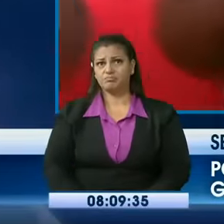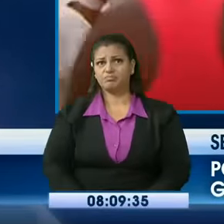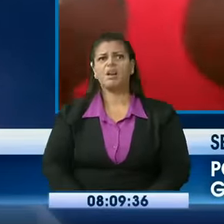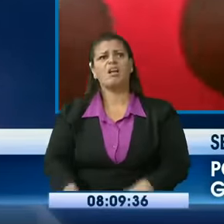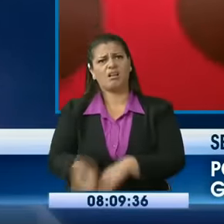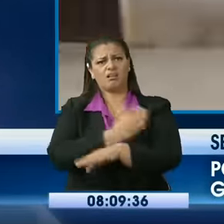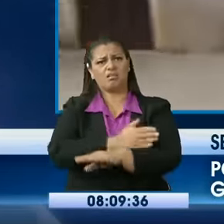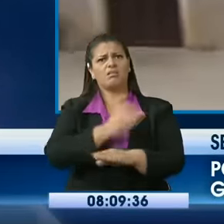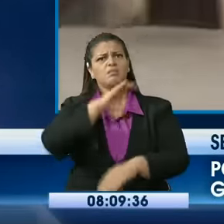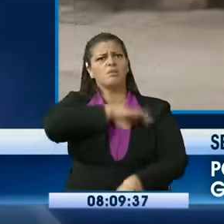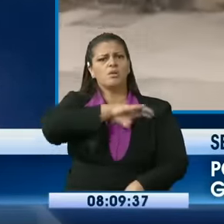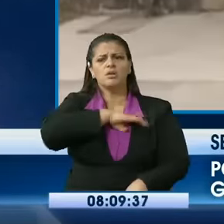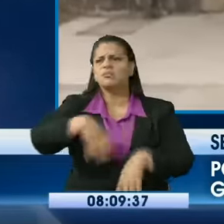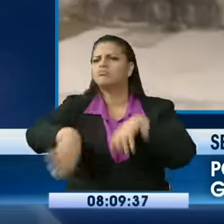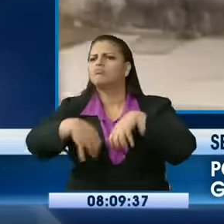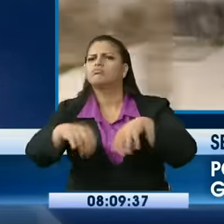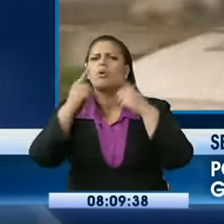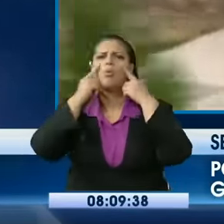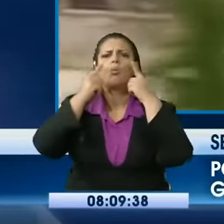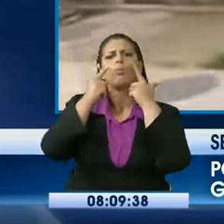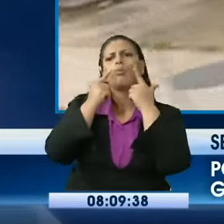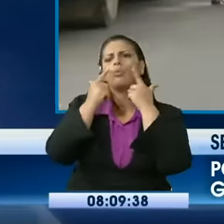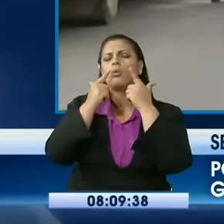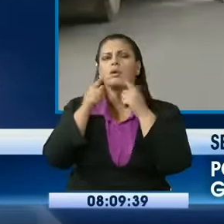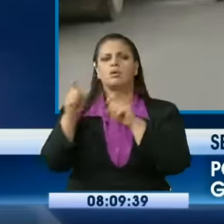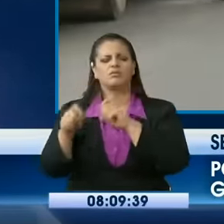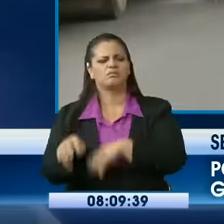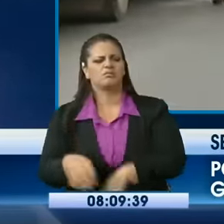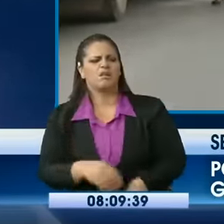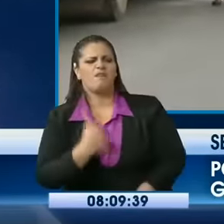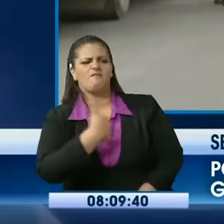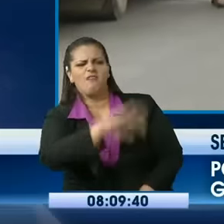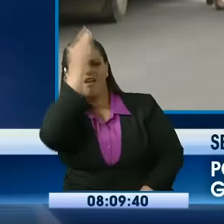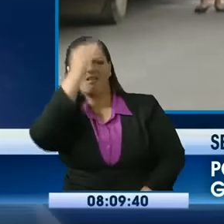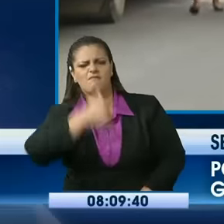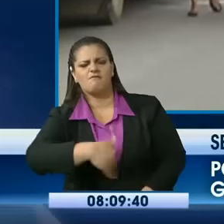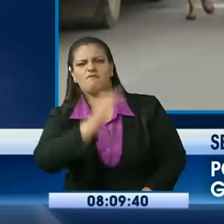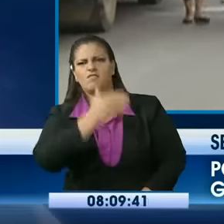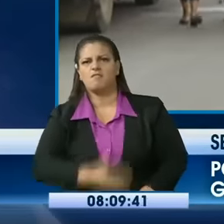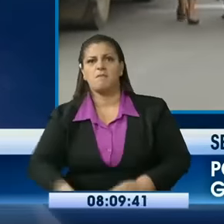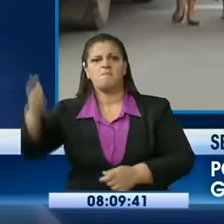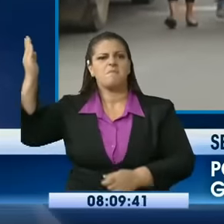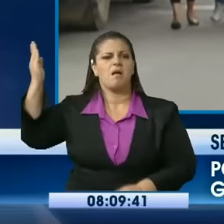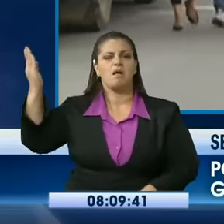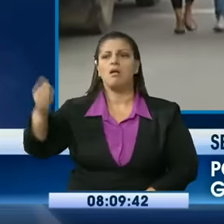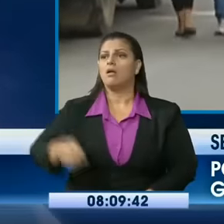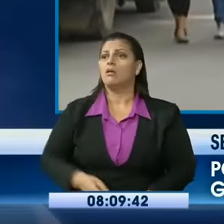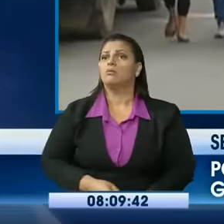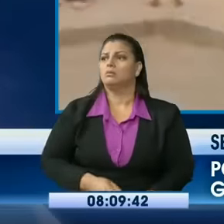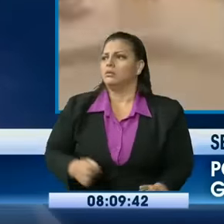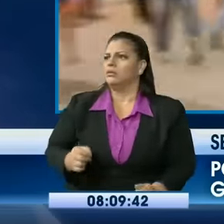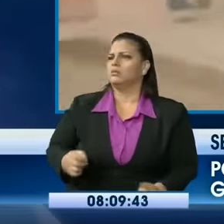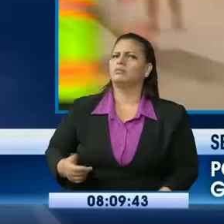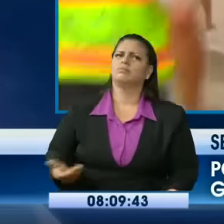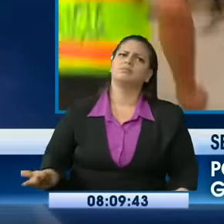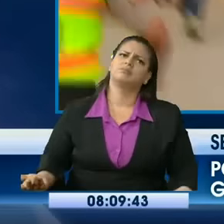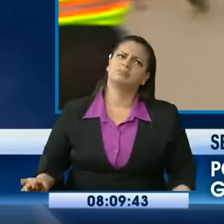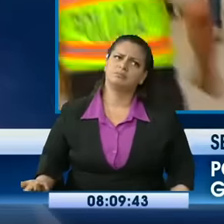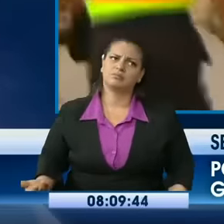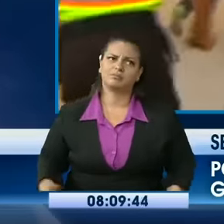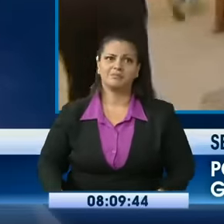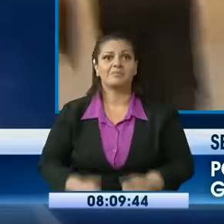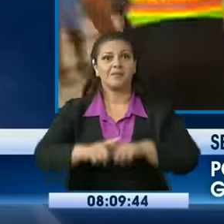piedra. ¿Cómo piden ayuda? Eso pero ya con esta intervención se va a acabar esa alcahuetería, se van a acabar los tugurios que